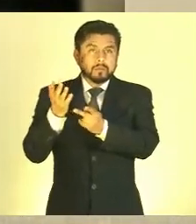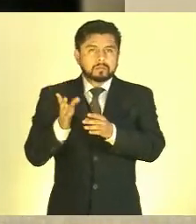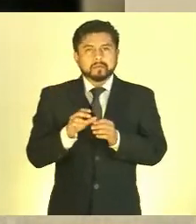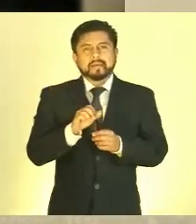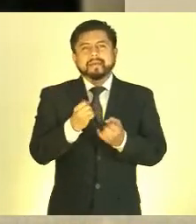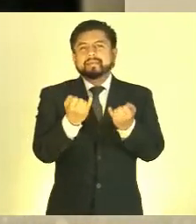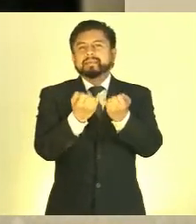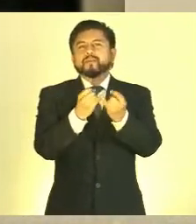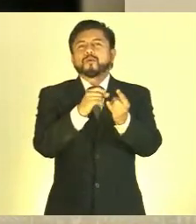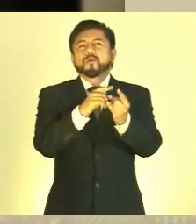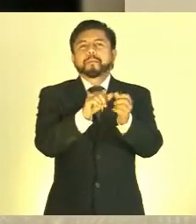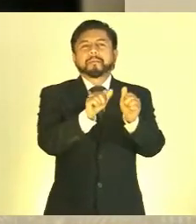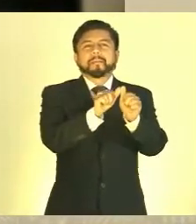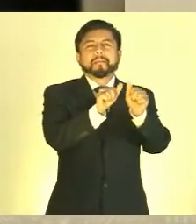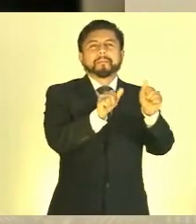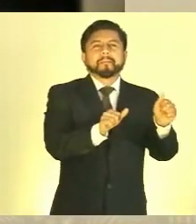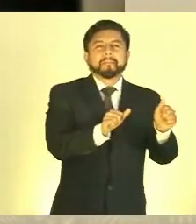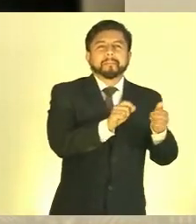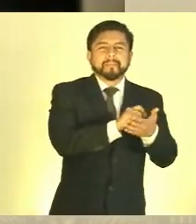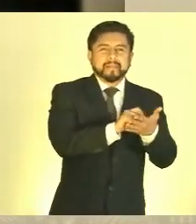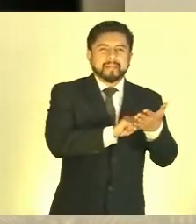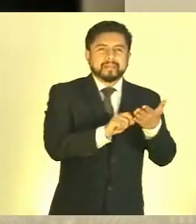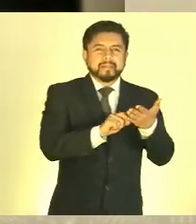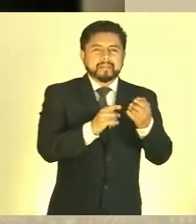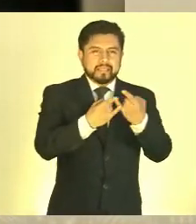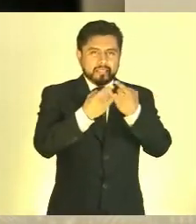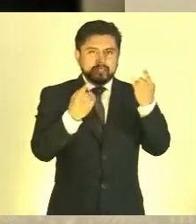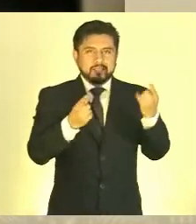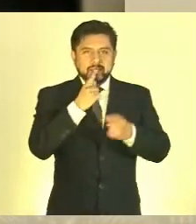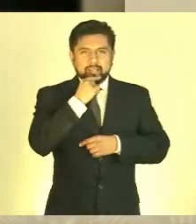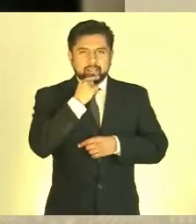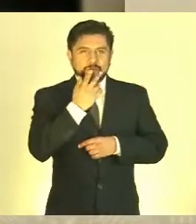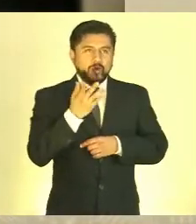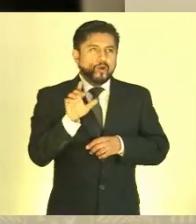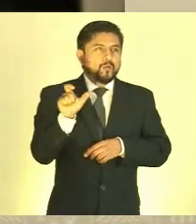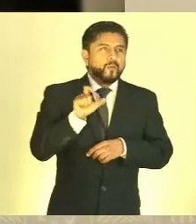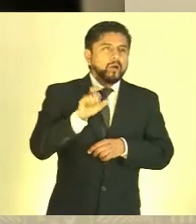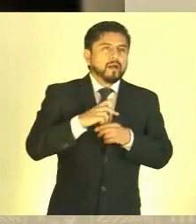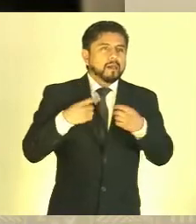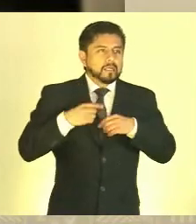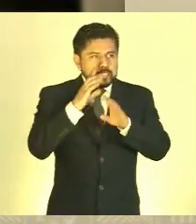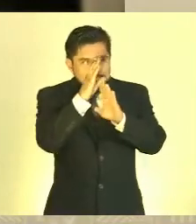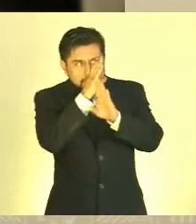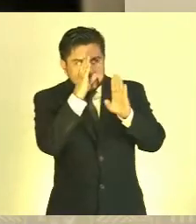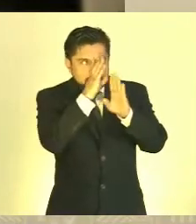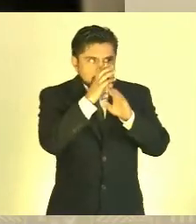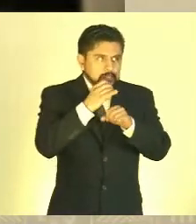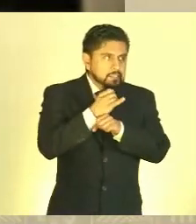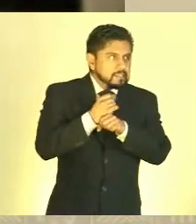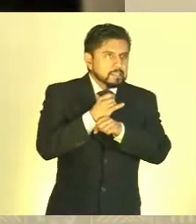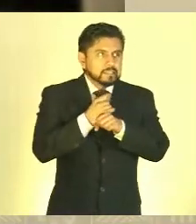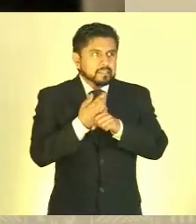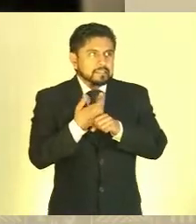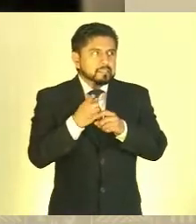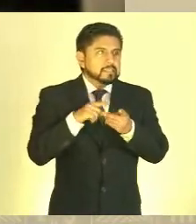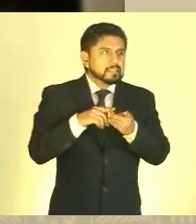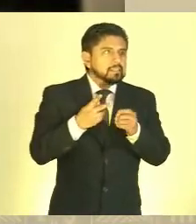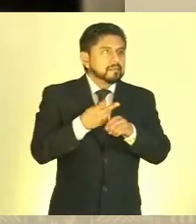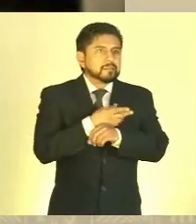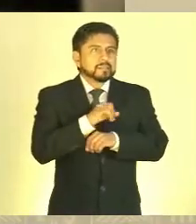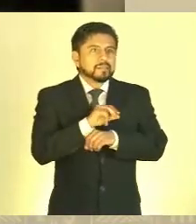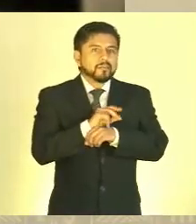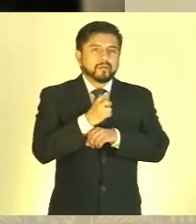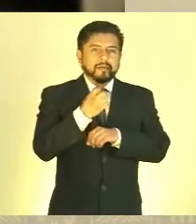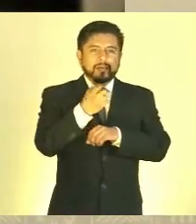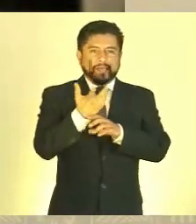policiaca, eso, pero sobre todo hay el misterio de la física, porque la gente cree que la física